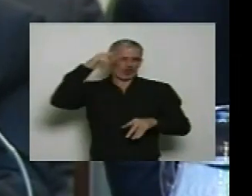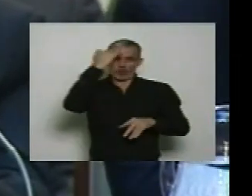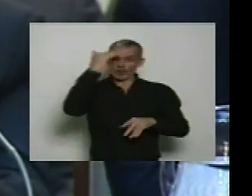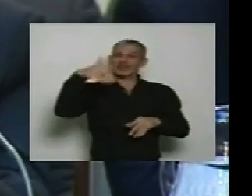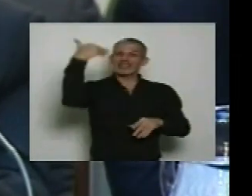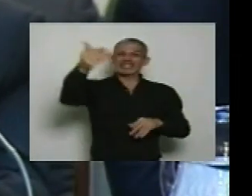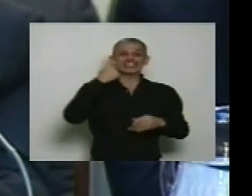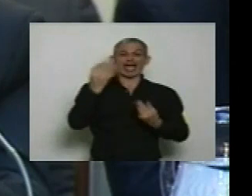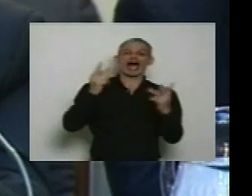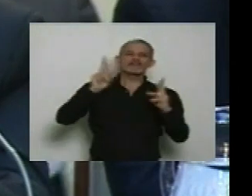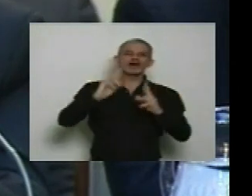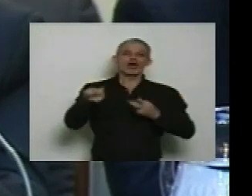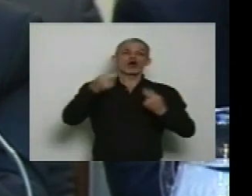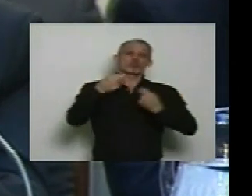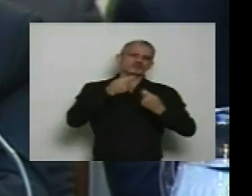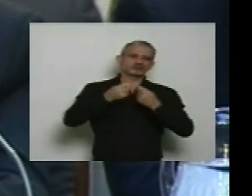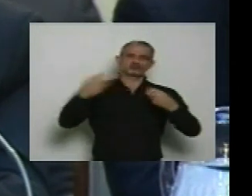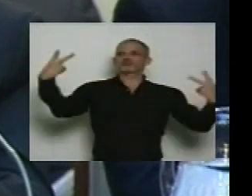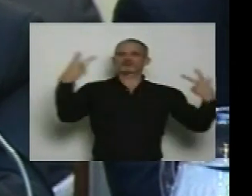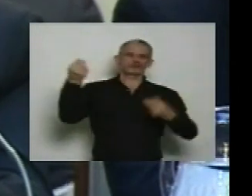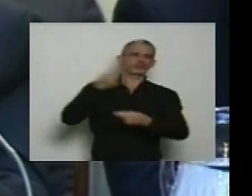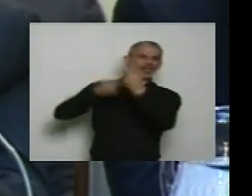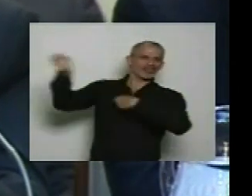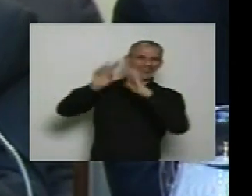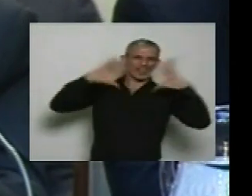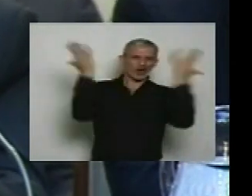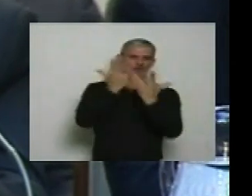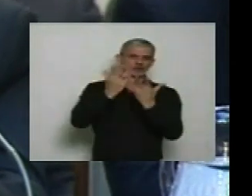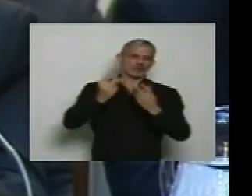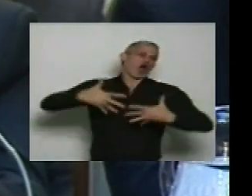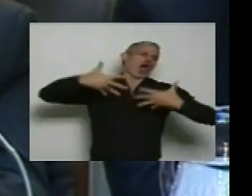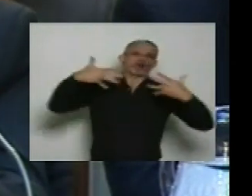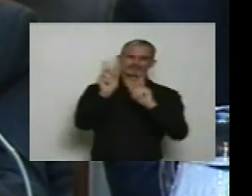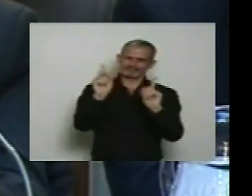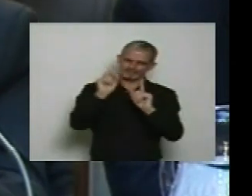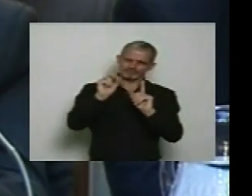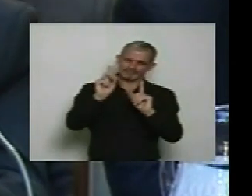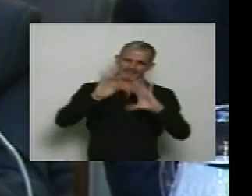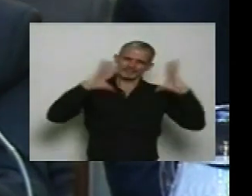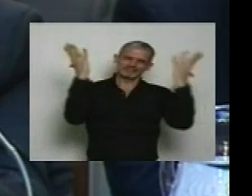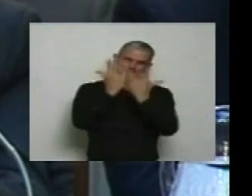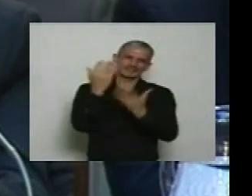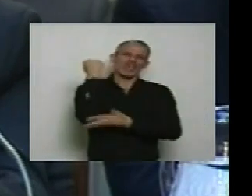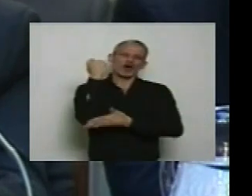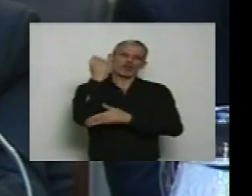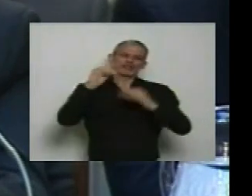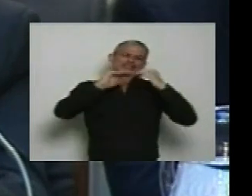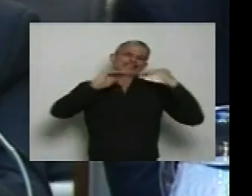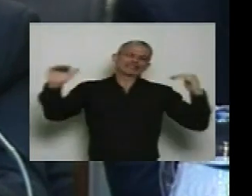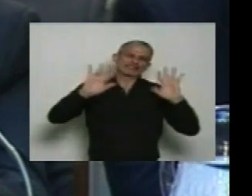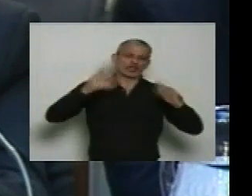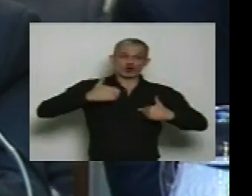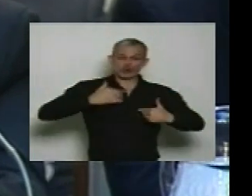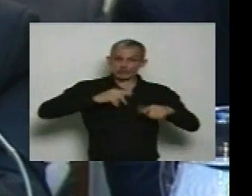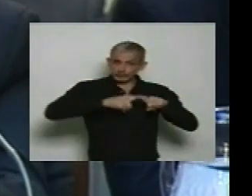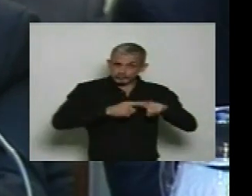donde el comercio internacional repunte, pero tampoco un año excepcional para la economía mundial, seguir con nuestra política